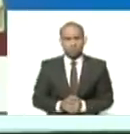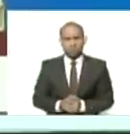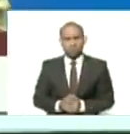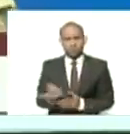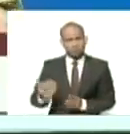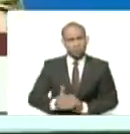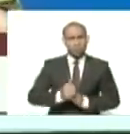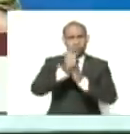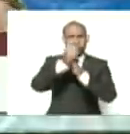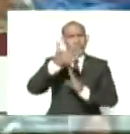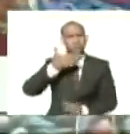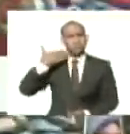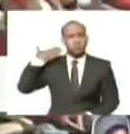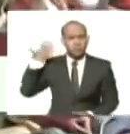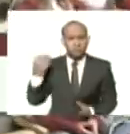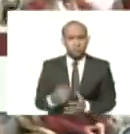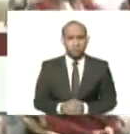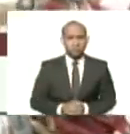heroica.